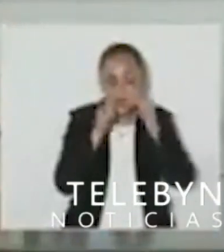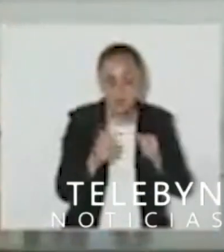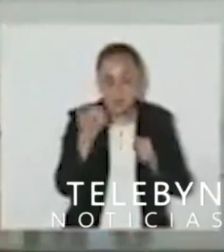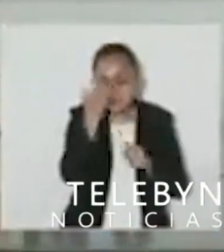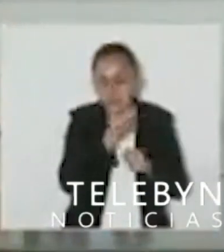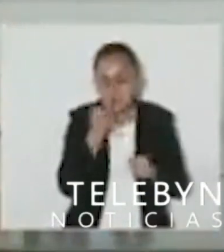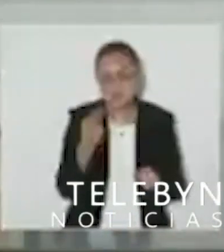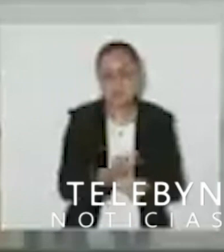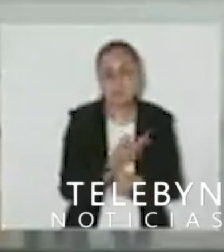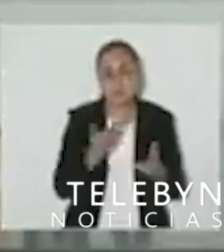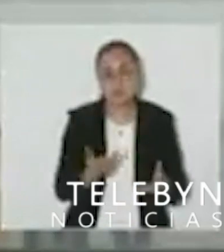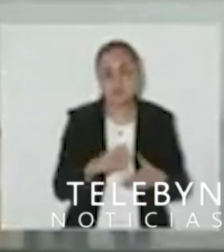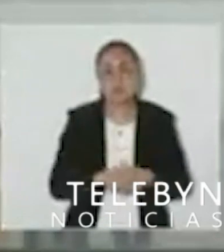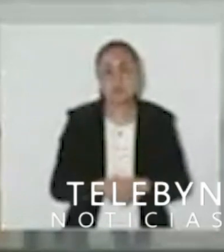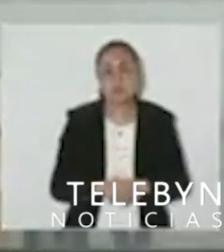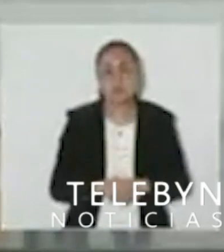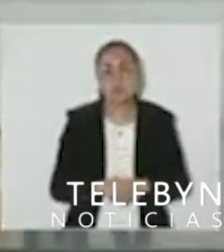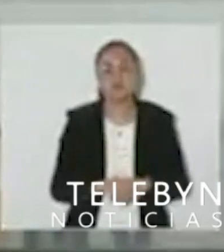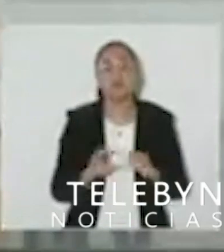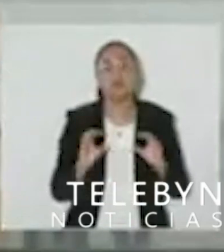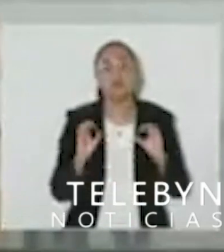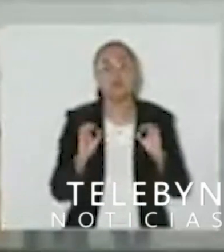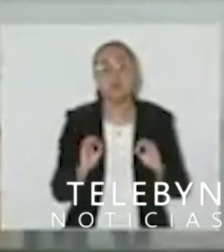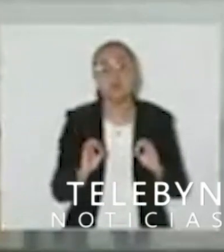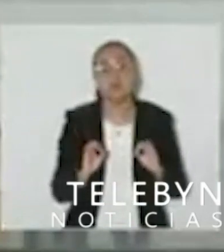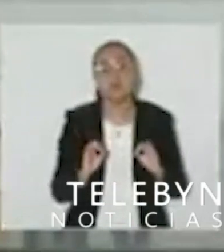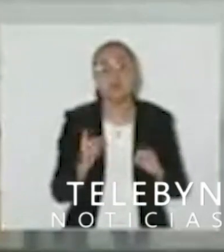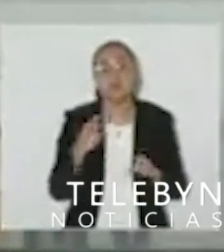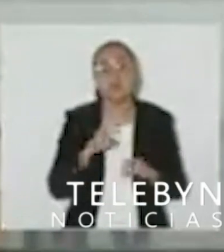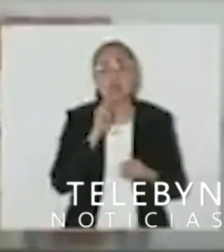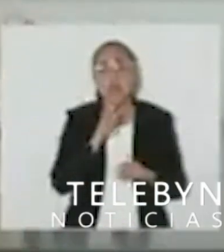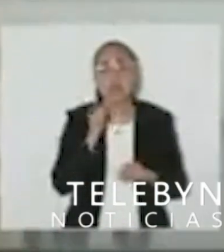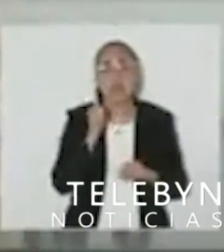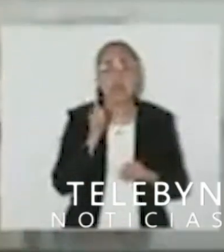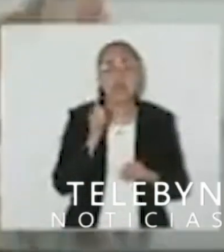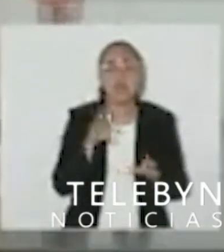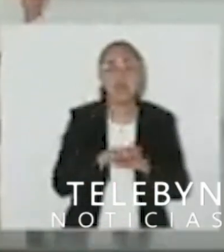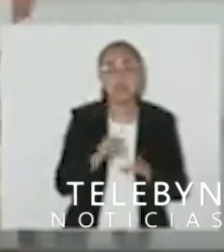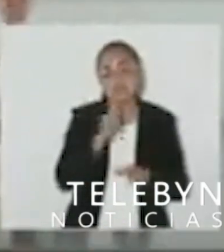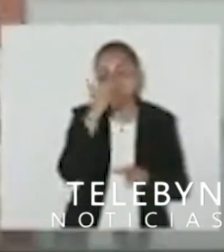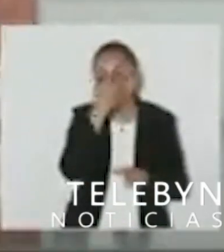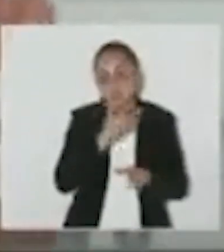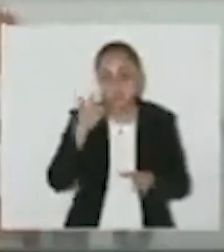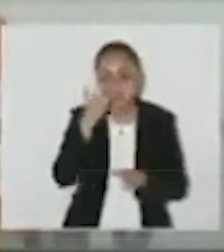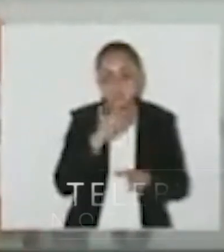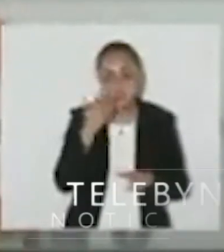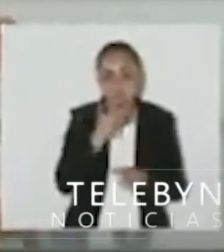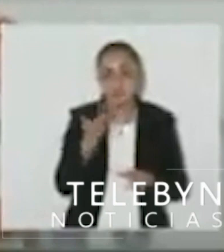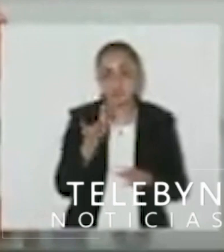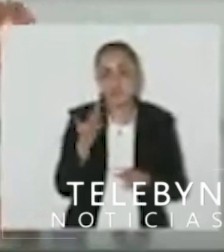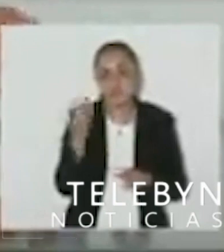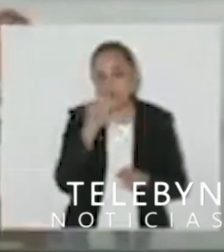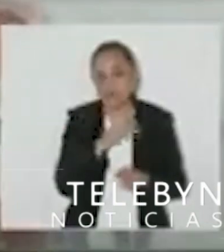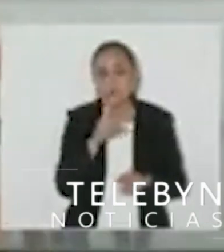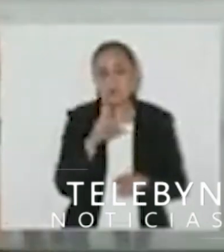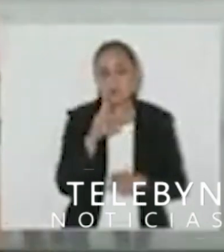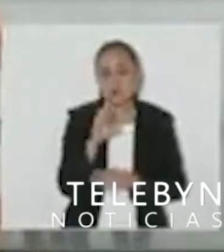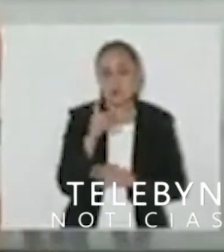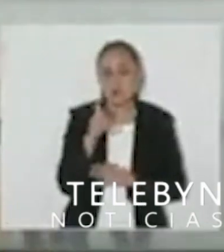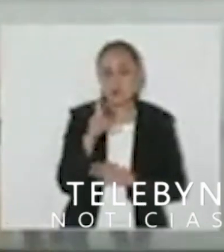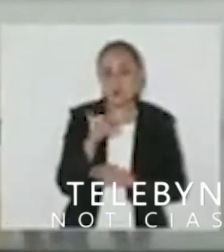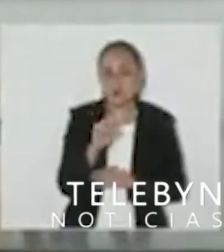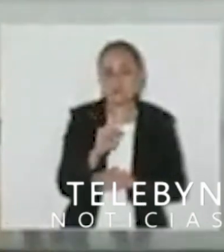o intoxicación alcohólica o por alcohol adulterado y comentarte que la de prisa